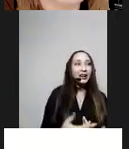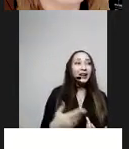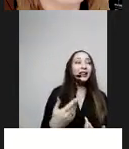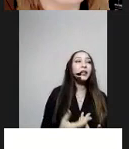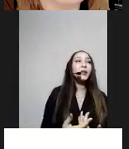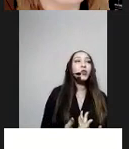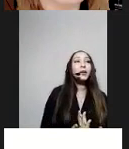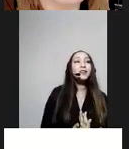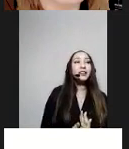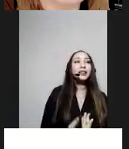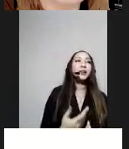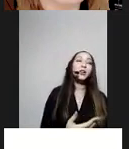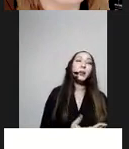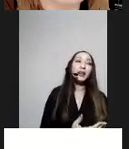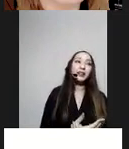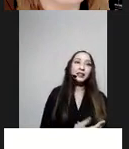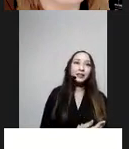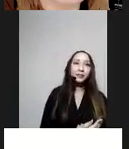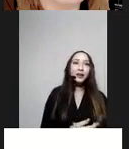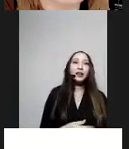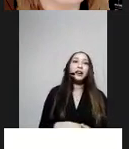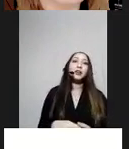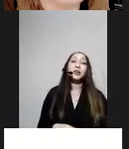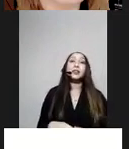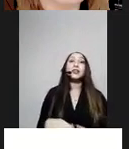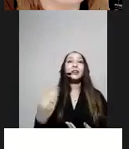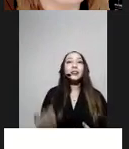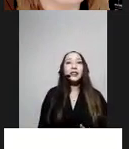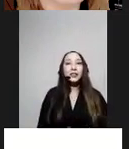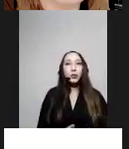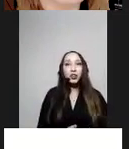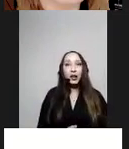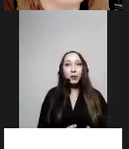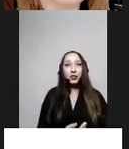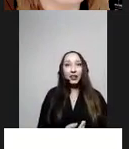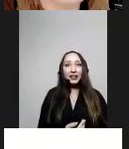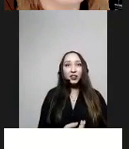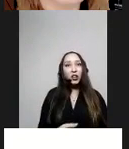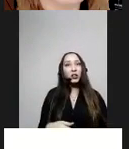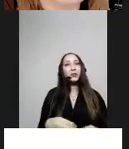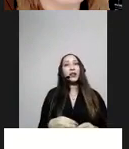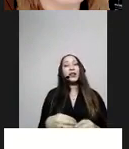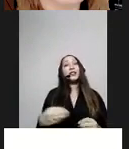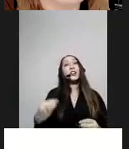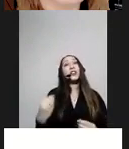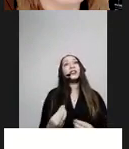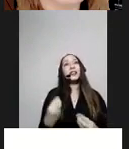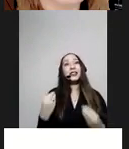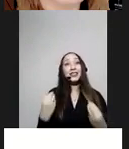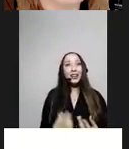emocional, el individuo manifiesta menos niveles de estrés. Entonces, sabe entender las situaciones emocionales del entorno y